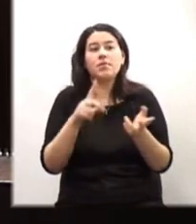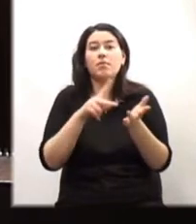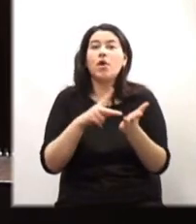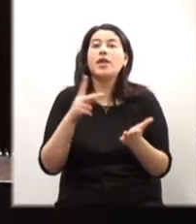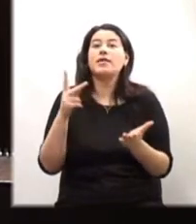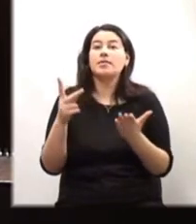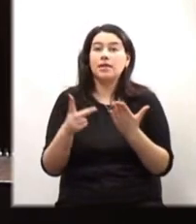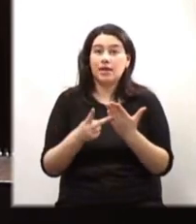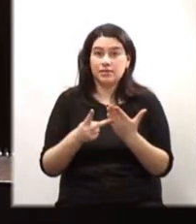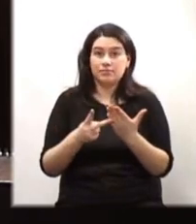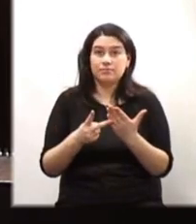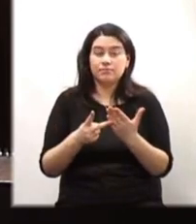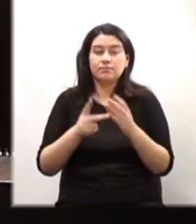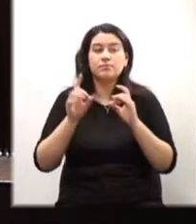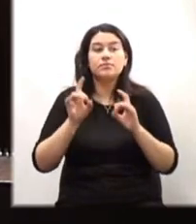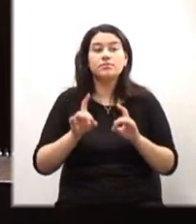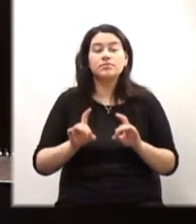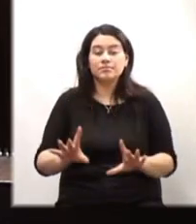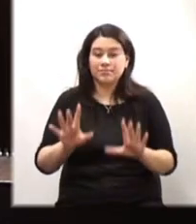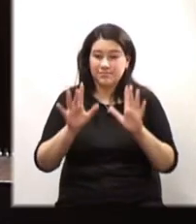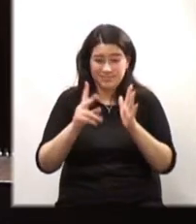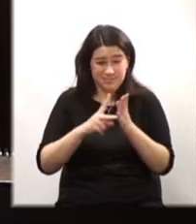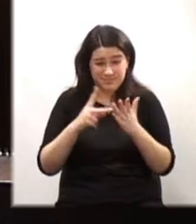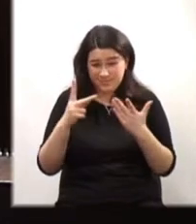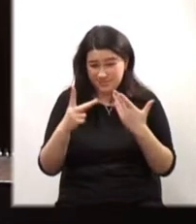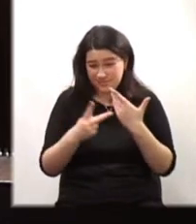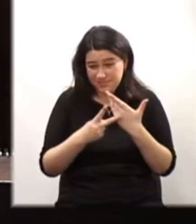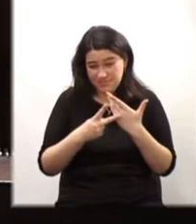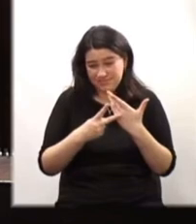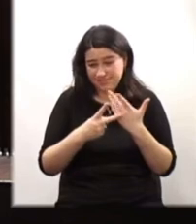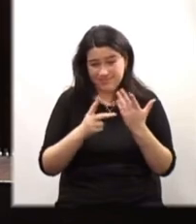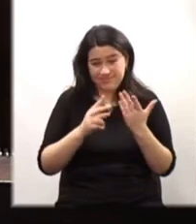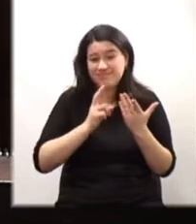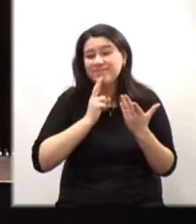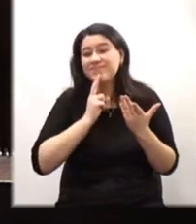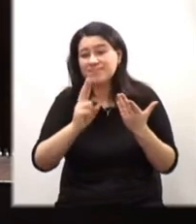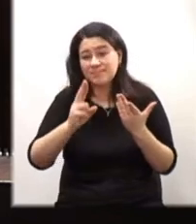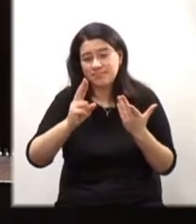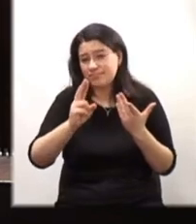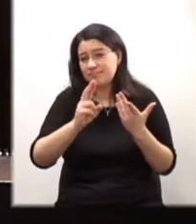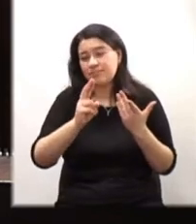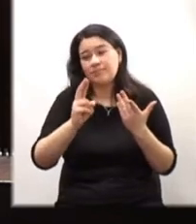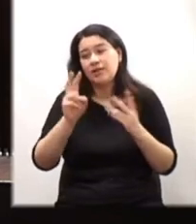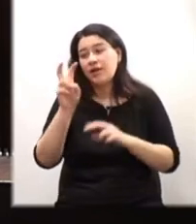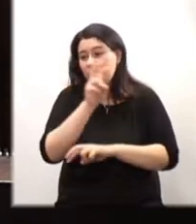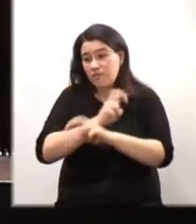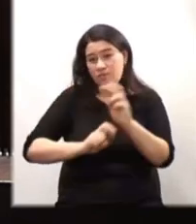políticas que se implementan que no dan los resultados que se pretende